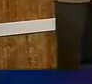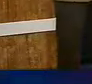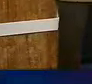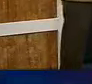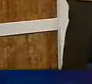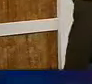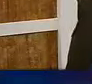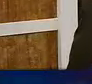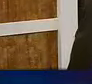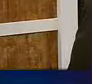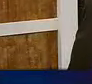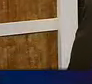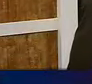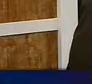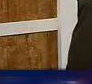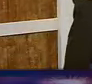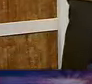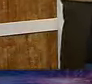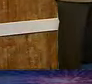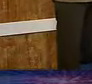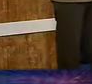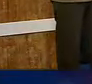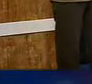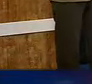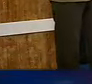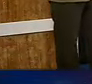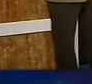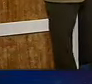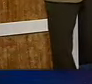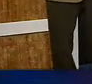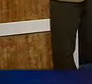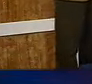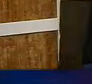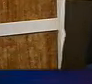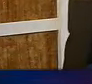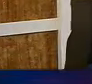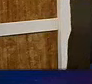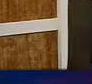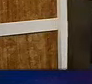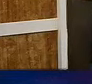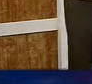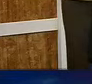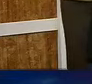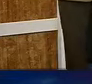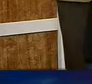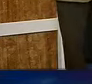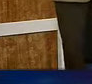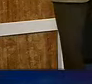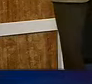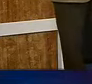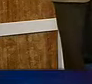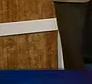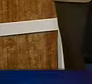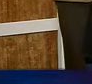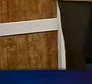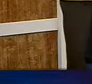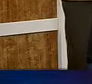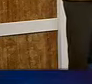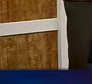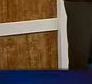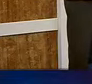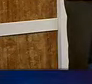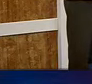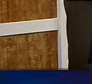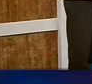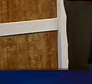Yo invito ir a unos barrios tradicionales del centro uno de los más pintorescos y antiguos de la capital San Marcos nos vamos a trasladar a